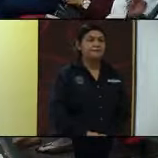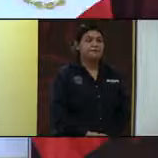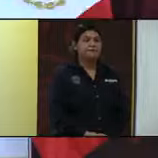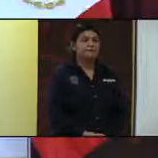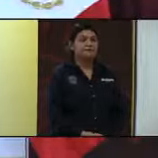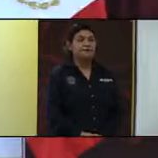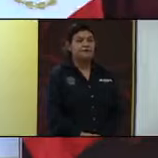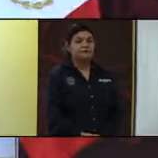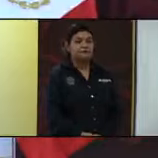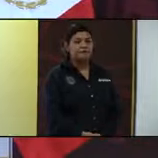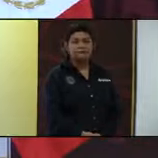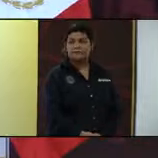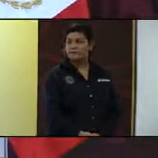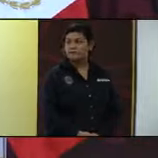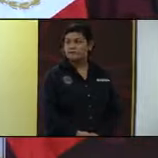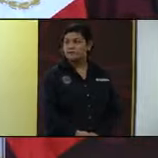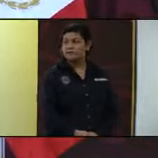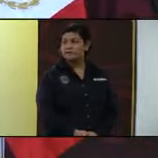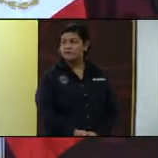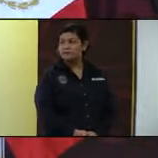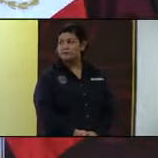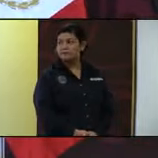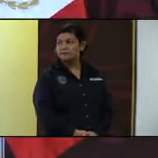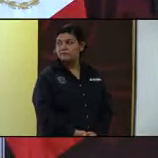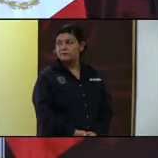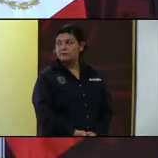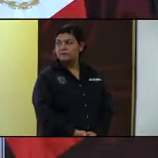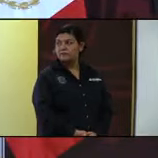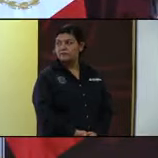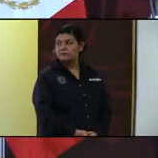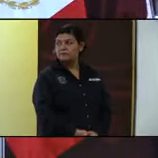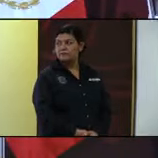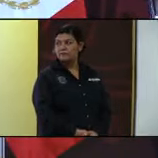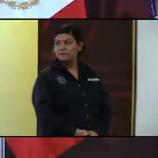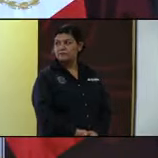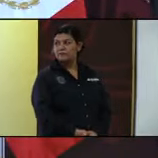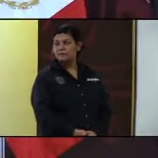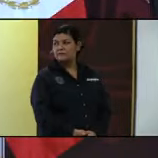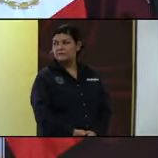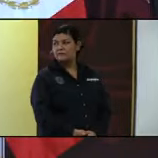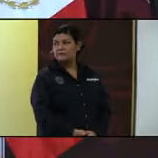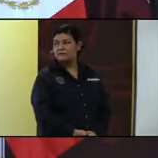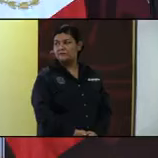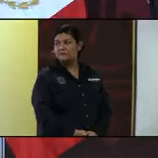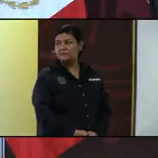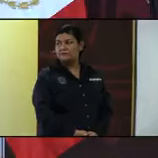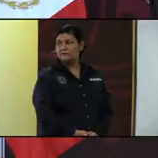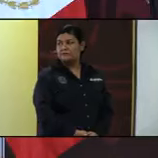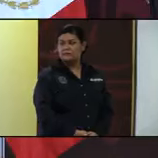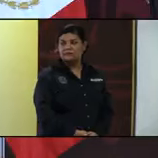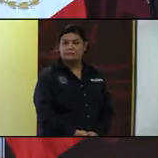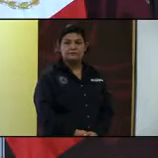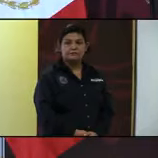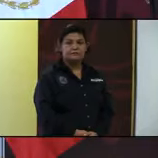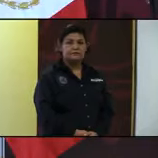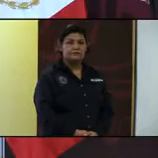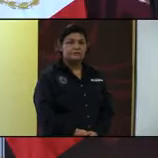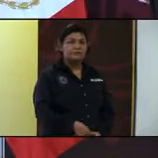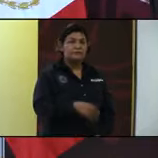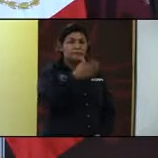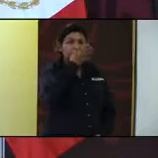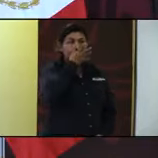¿Me avisan cuando empieza la mañanera, por favor? ¿Todavía no empieza? Ah, bueno, me avisan. La mañanera del señor presidente de la República para concluir la